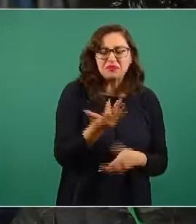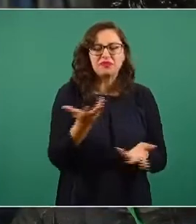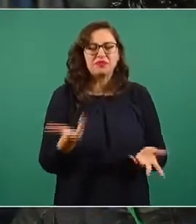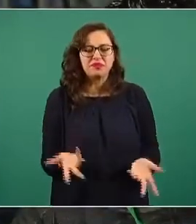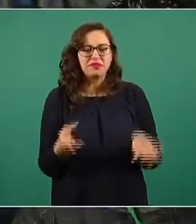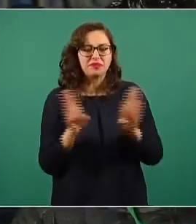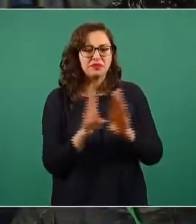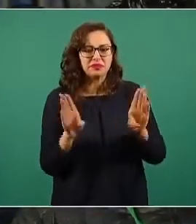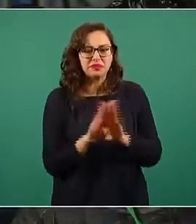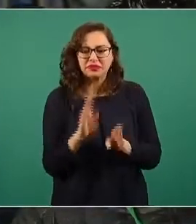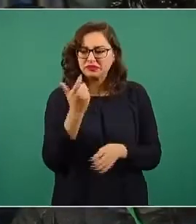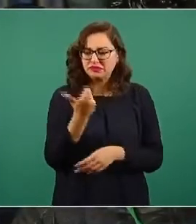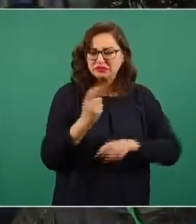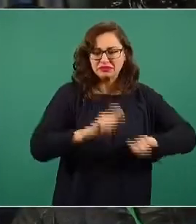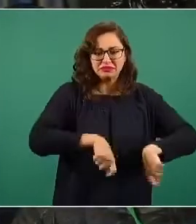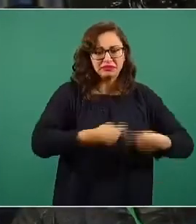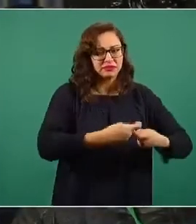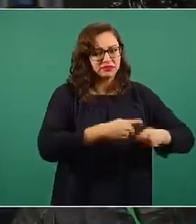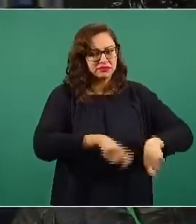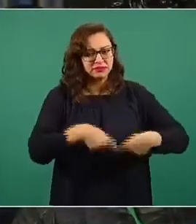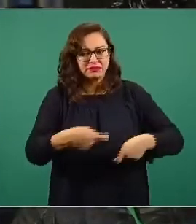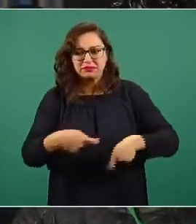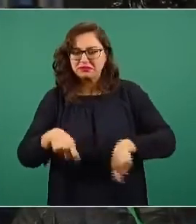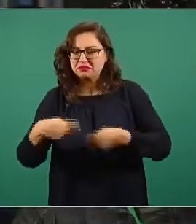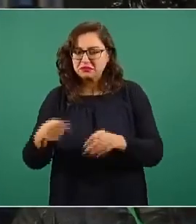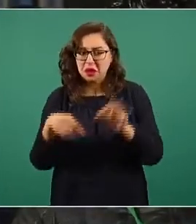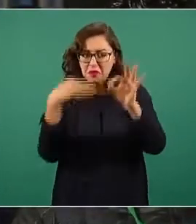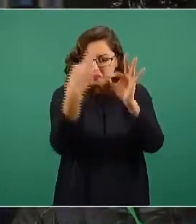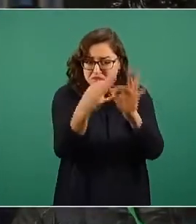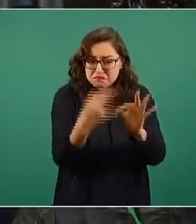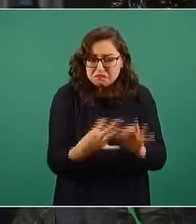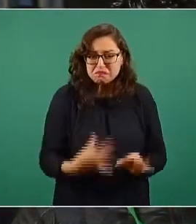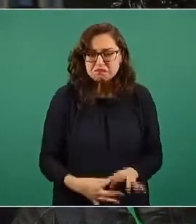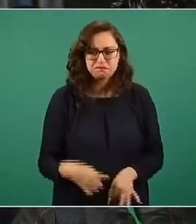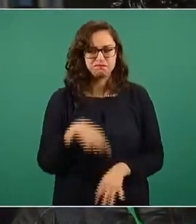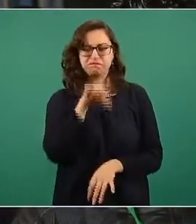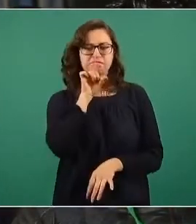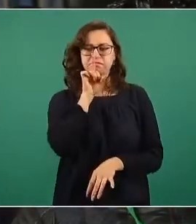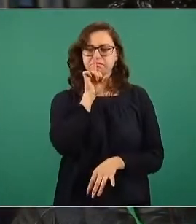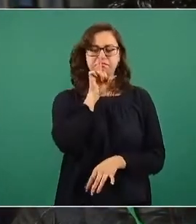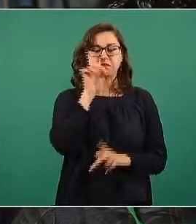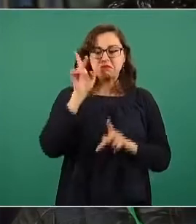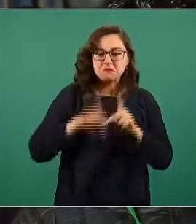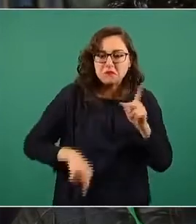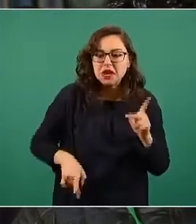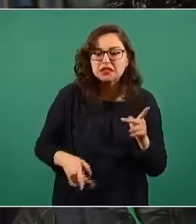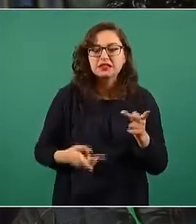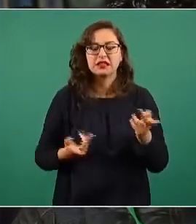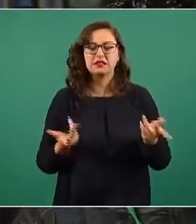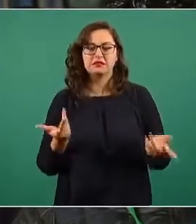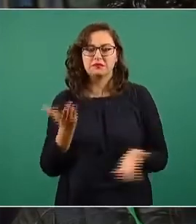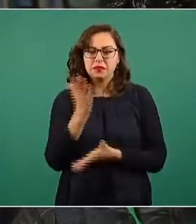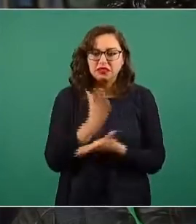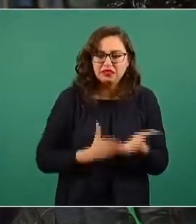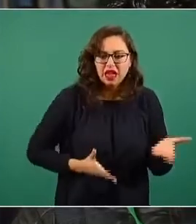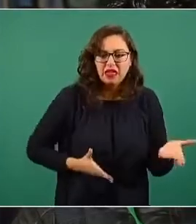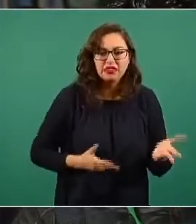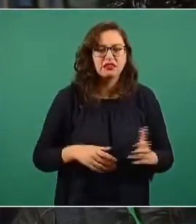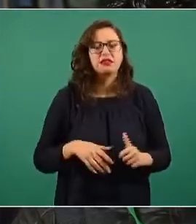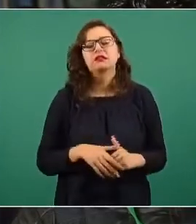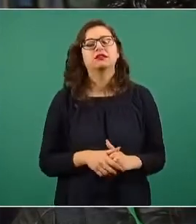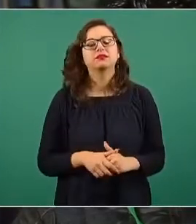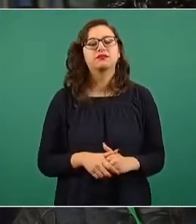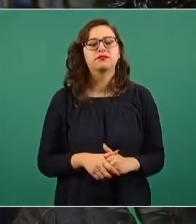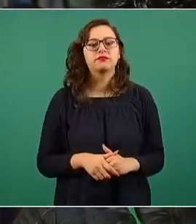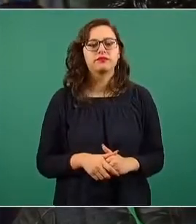a la entrega de recursos, pues estos no se entregan completos, se entregan a la mitad